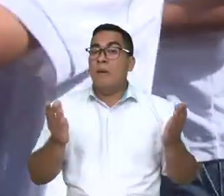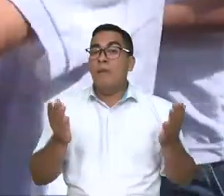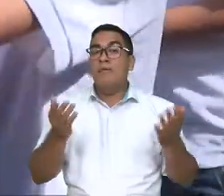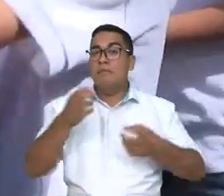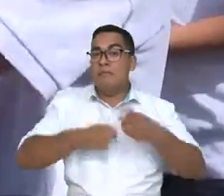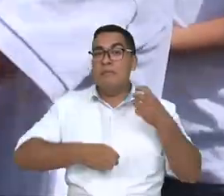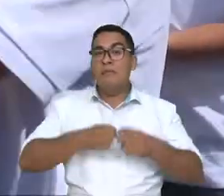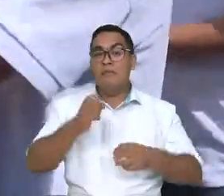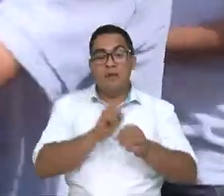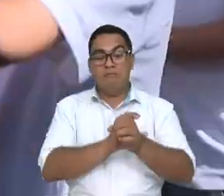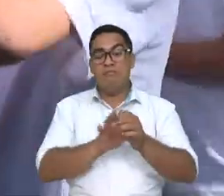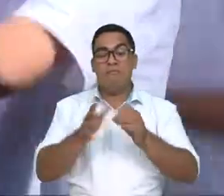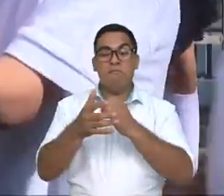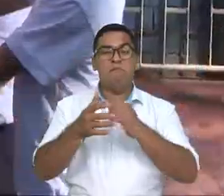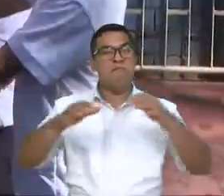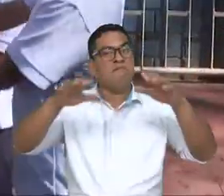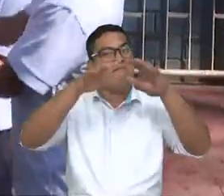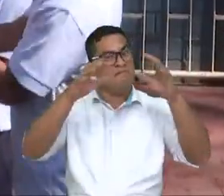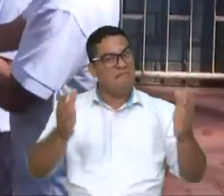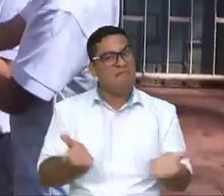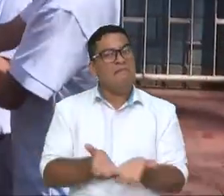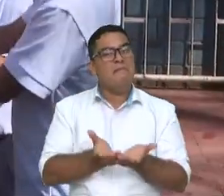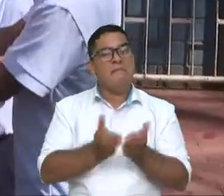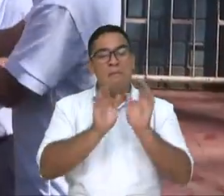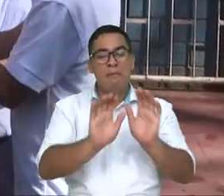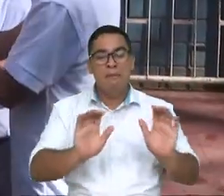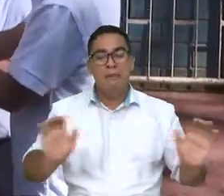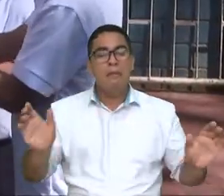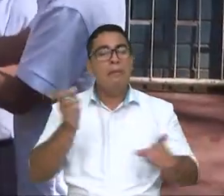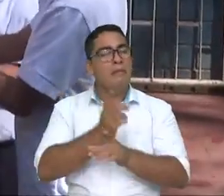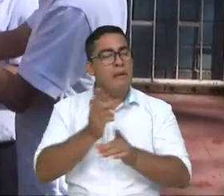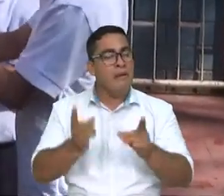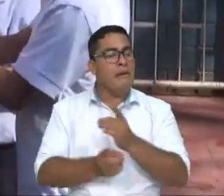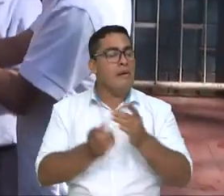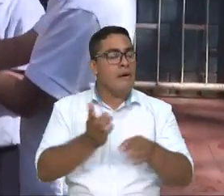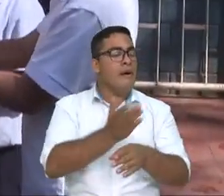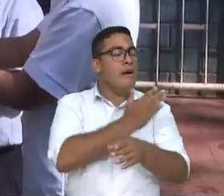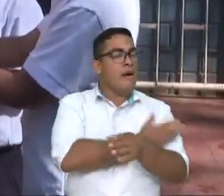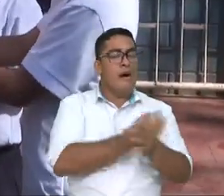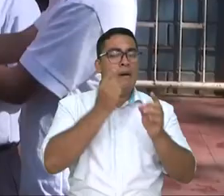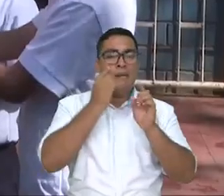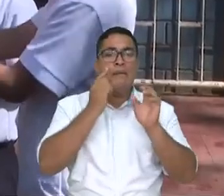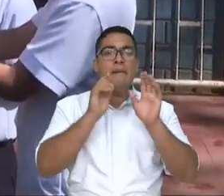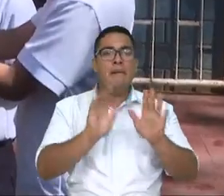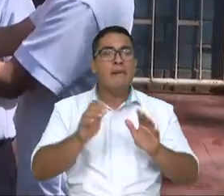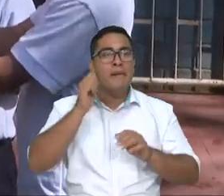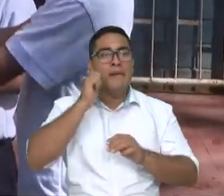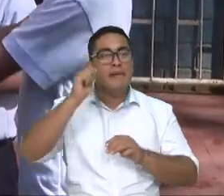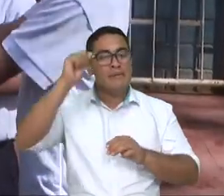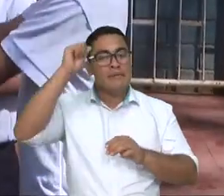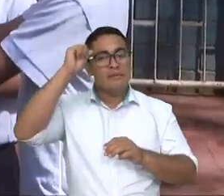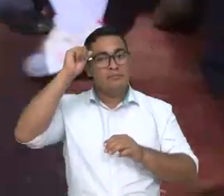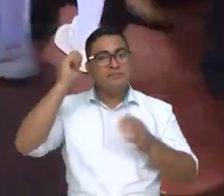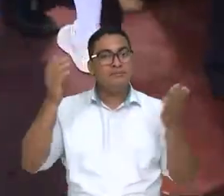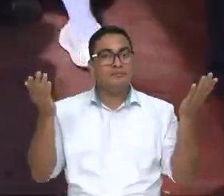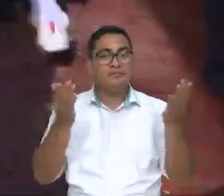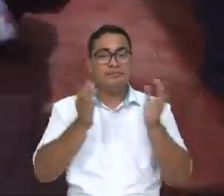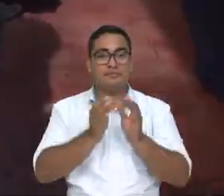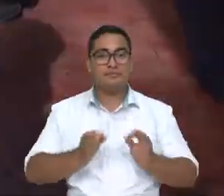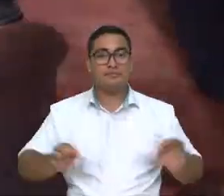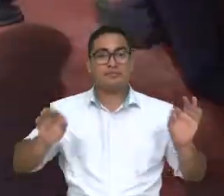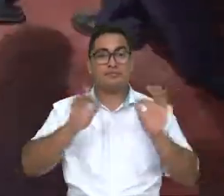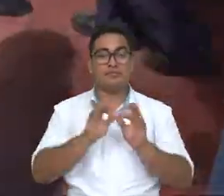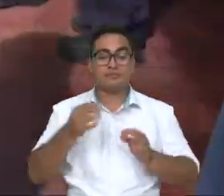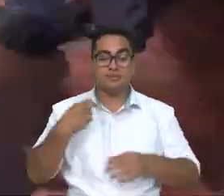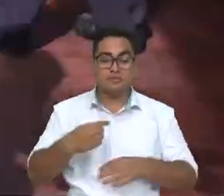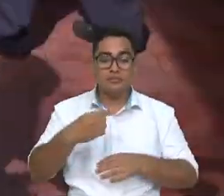pandemia a nivel mundial, y entonces todos los niños deben de estar preparados, nosotros los adultos también, y por eso es que todos los